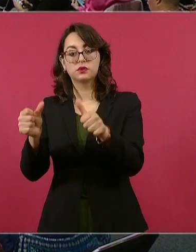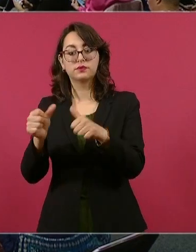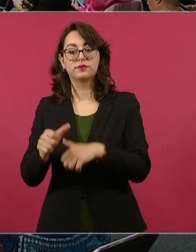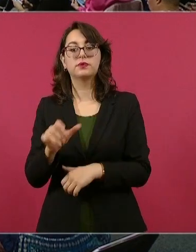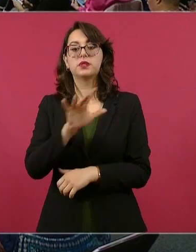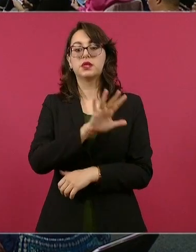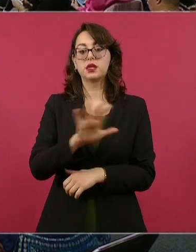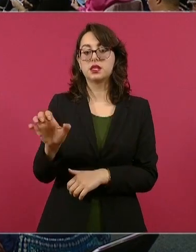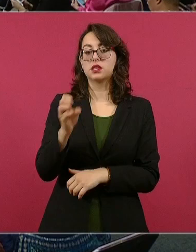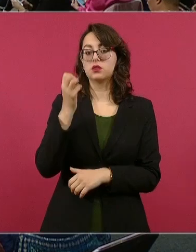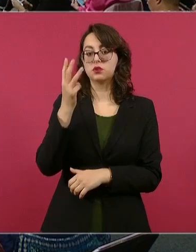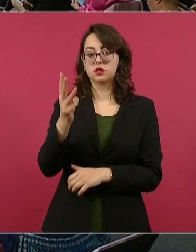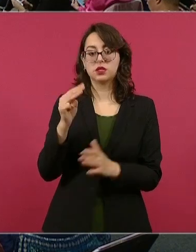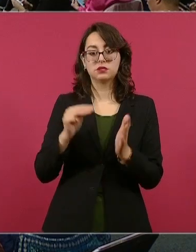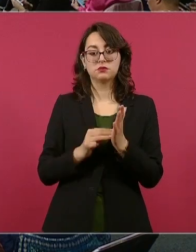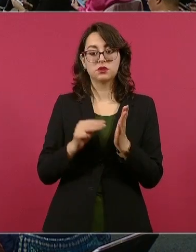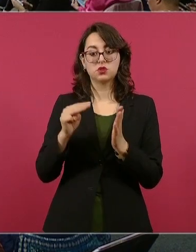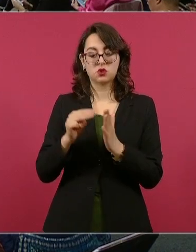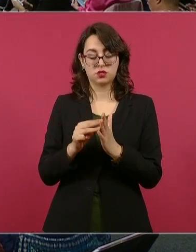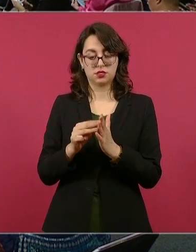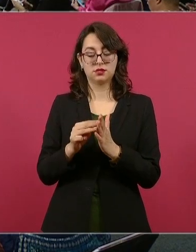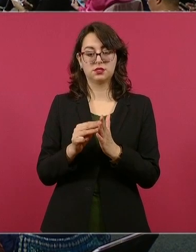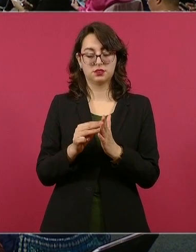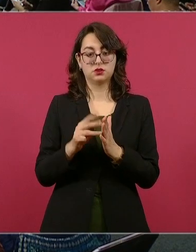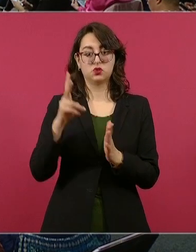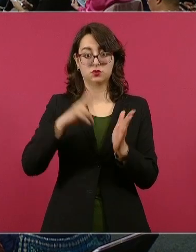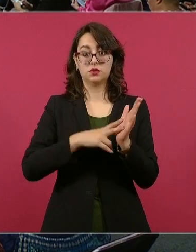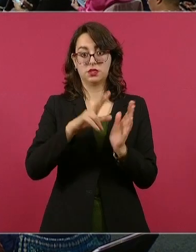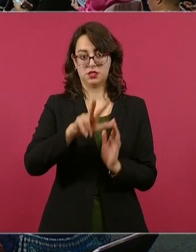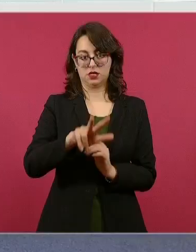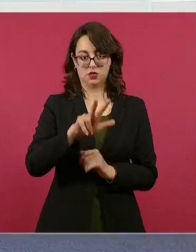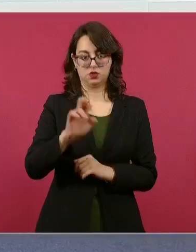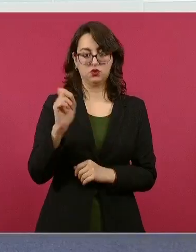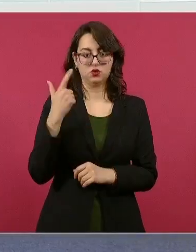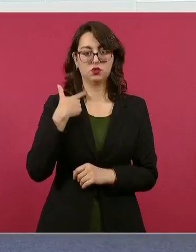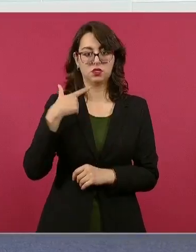503 millones en el 18, cuando entramos,